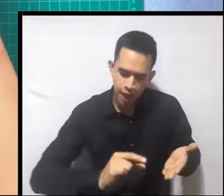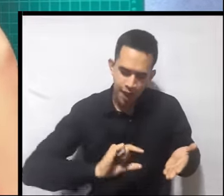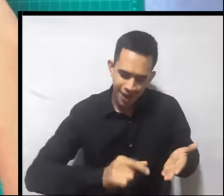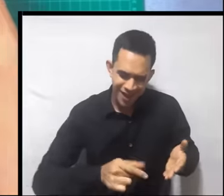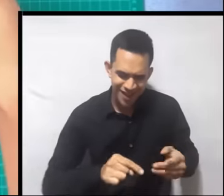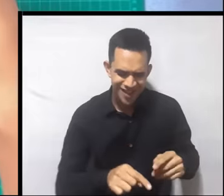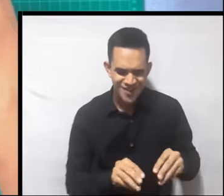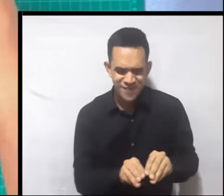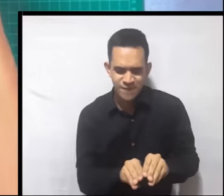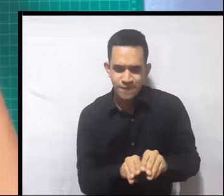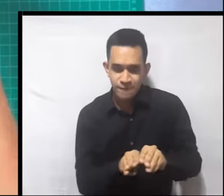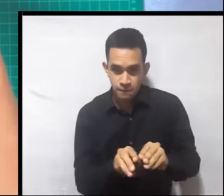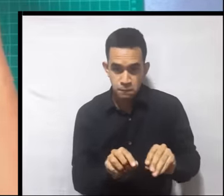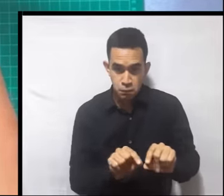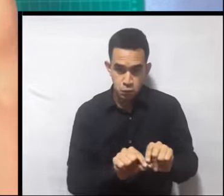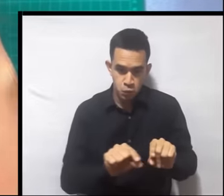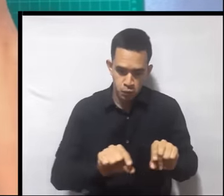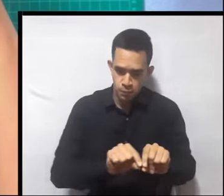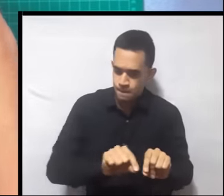afuera.